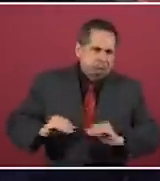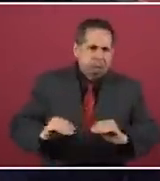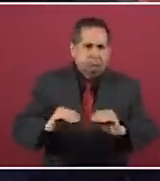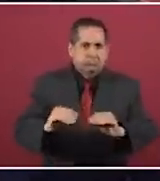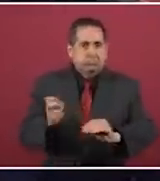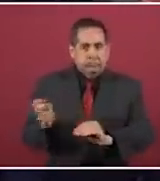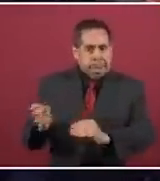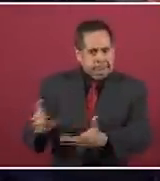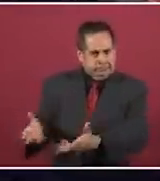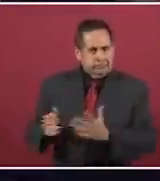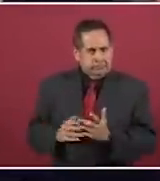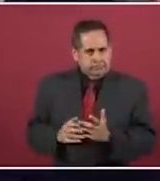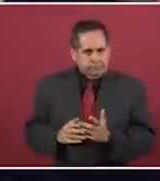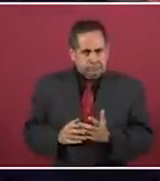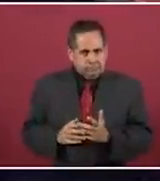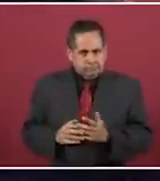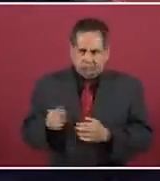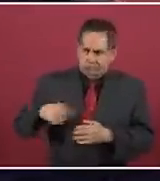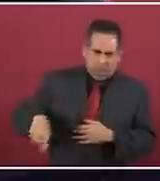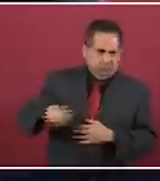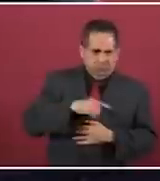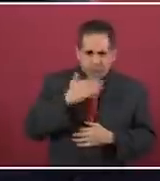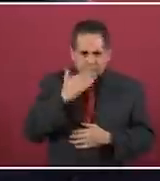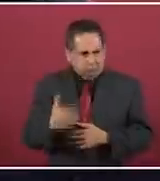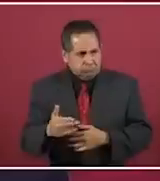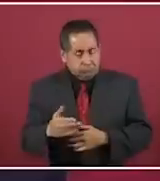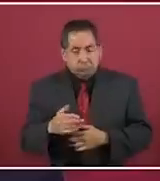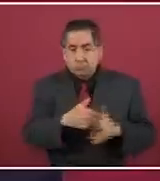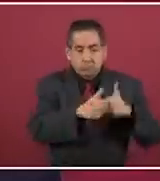Esto es bueno para el país, es sano.